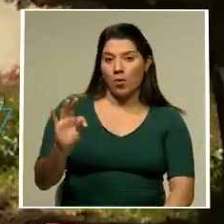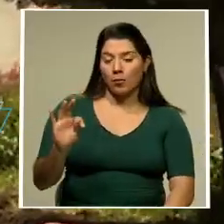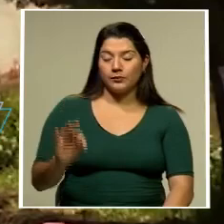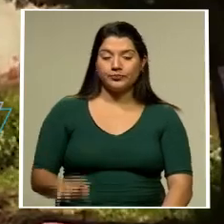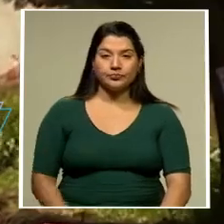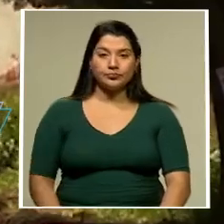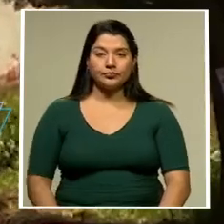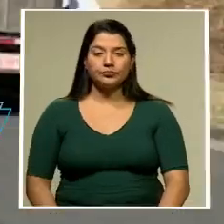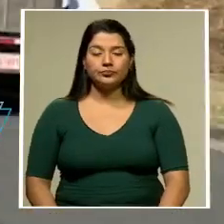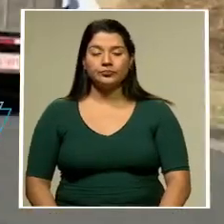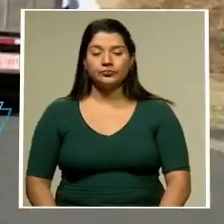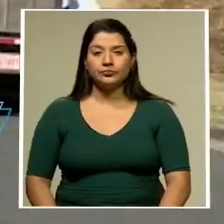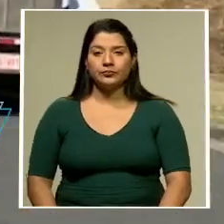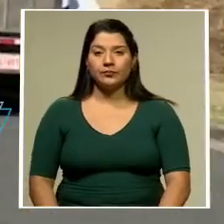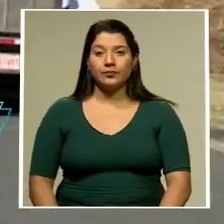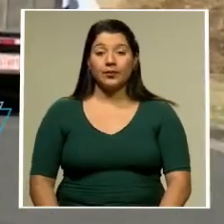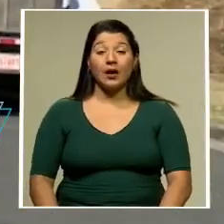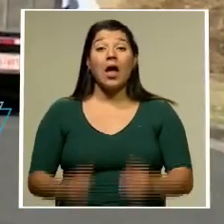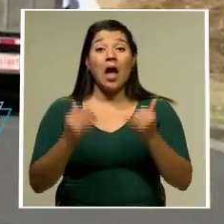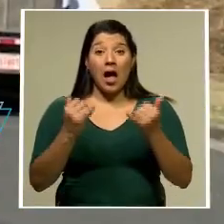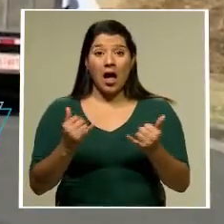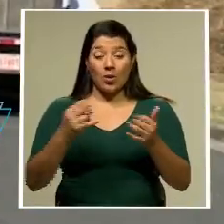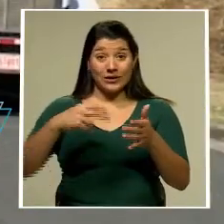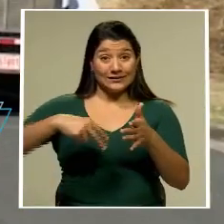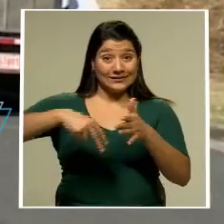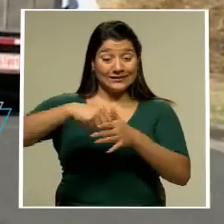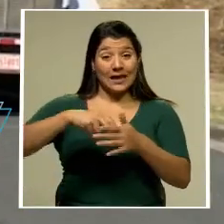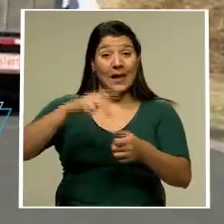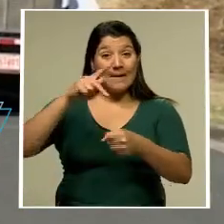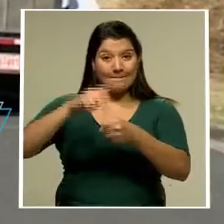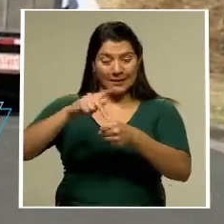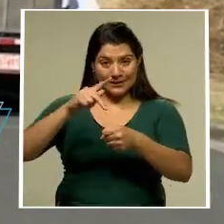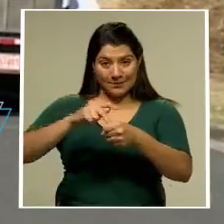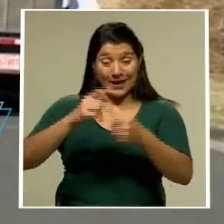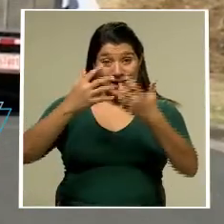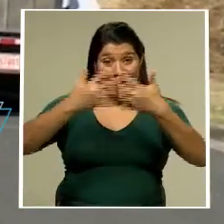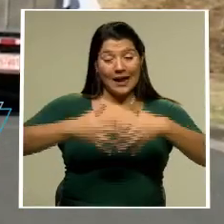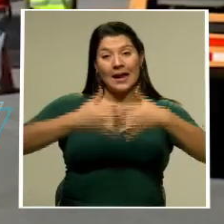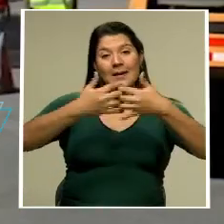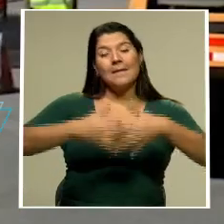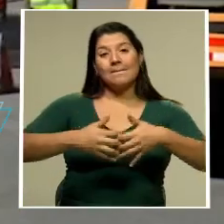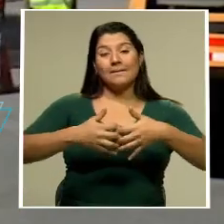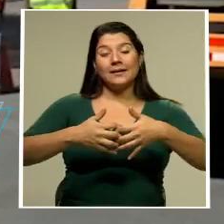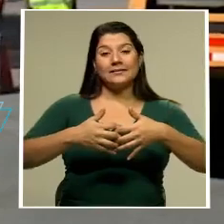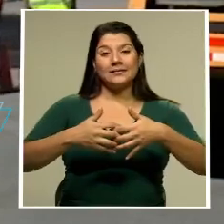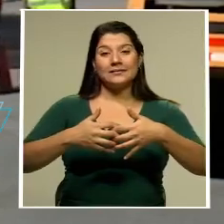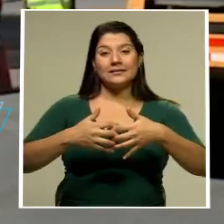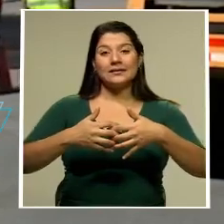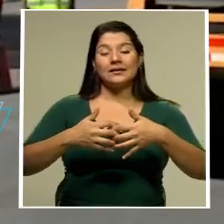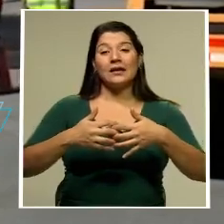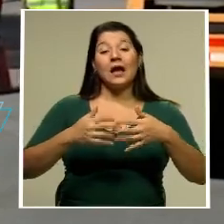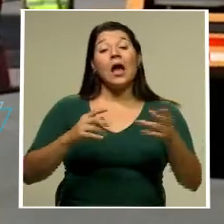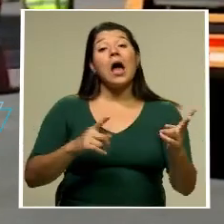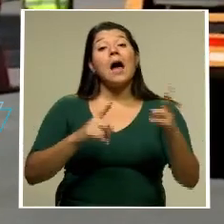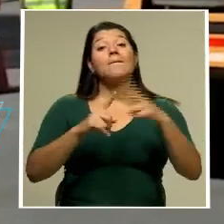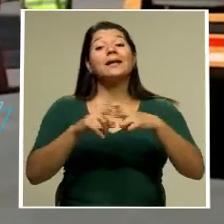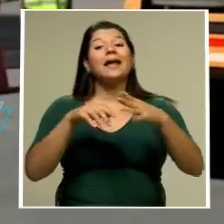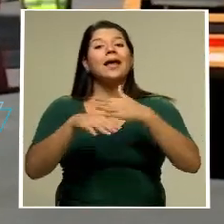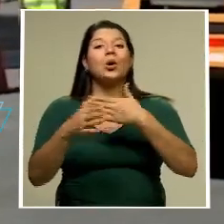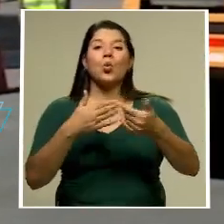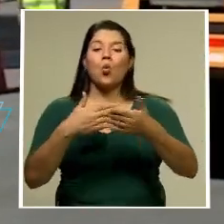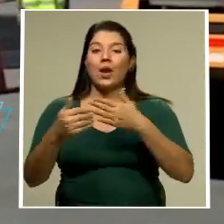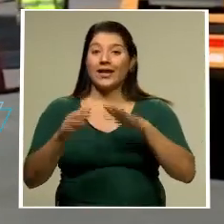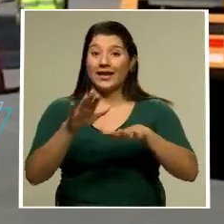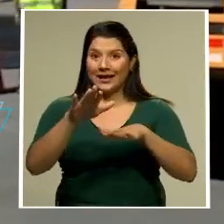personalidad jurídica instrumental. El impedimento de participación de las empresas vinculadas a casos judiciales se aplicaría en cualquier etapa